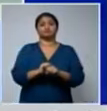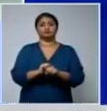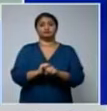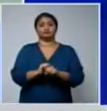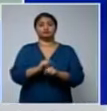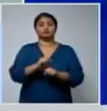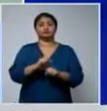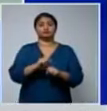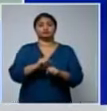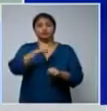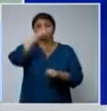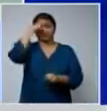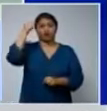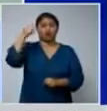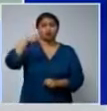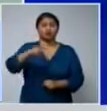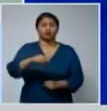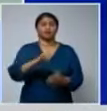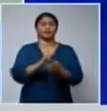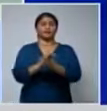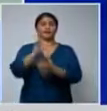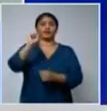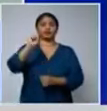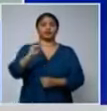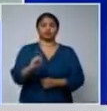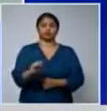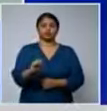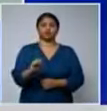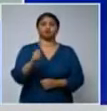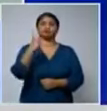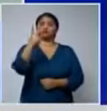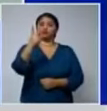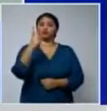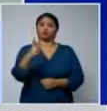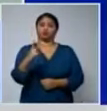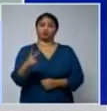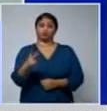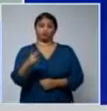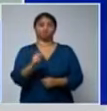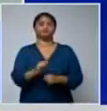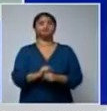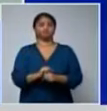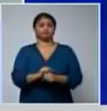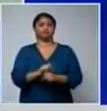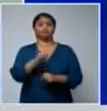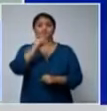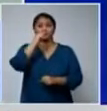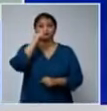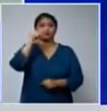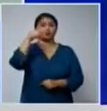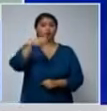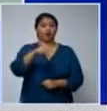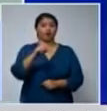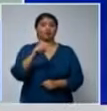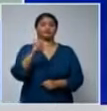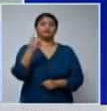con 2 cada uno, y 2 casos confirmados ayer.